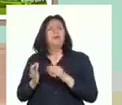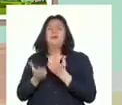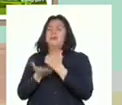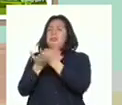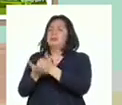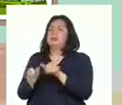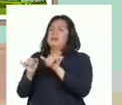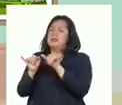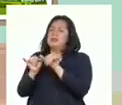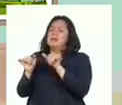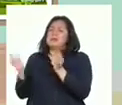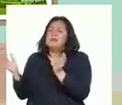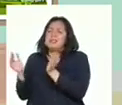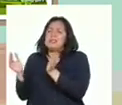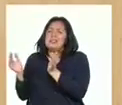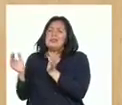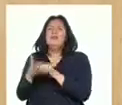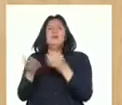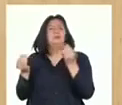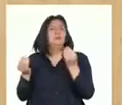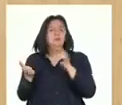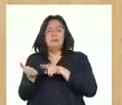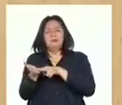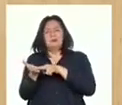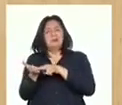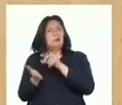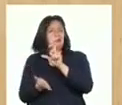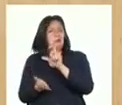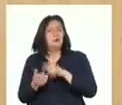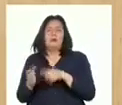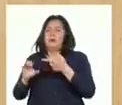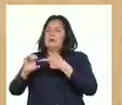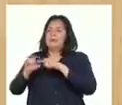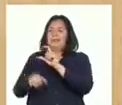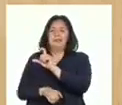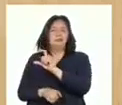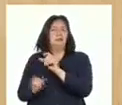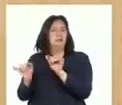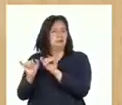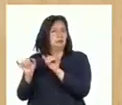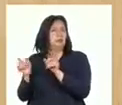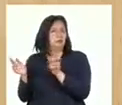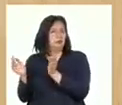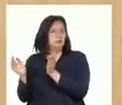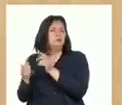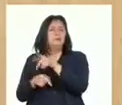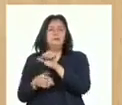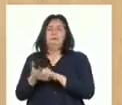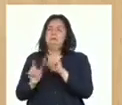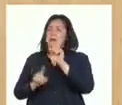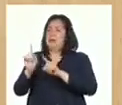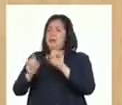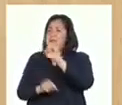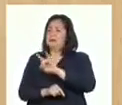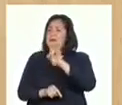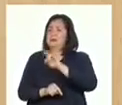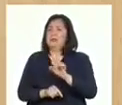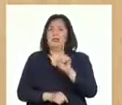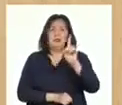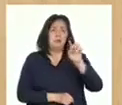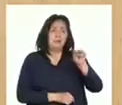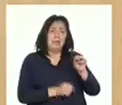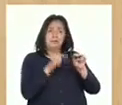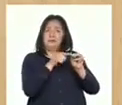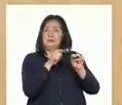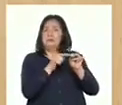expresar longitudes pequeñas, como la del borrador o la del tajador. A veces debemos usar el metro y